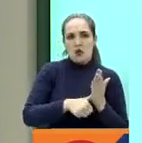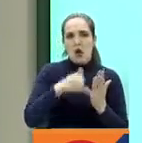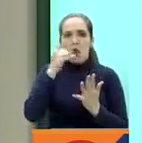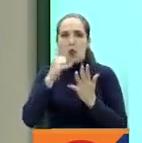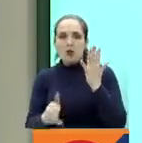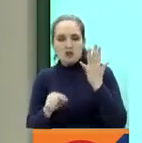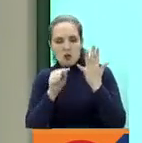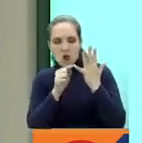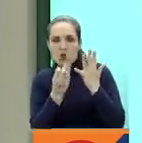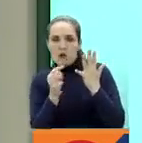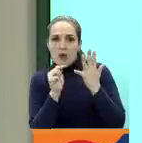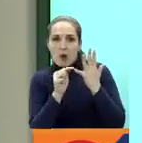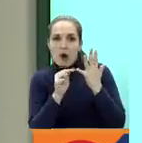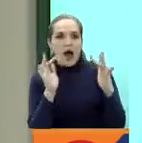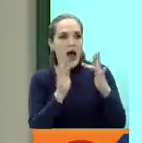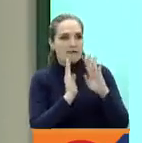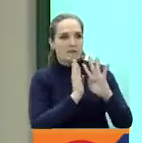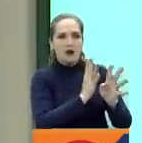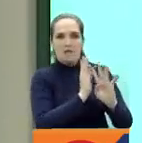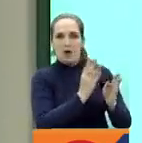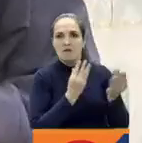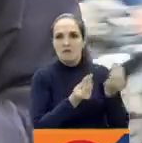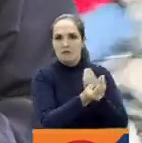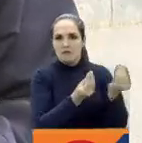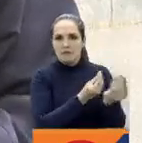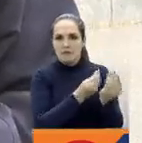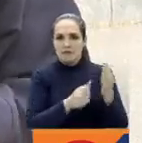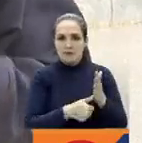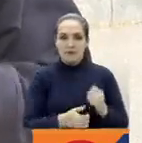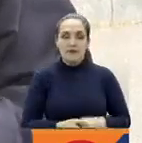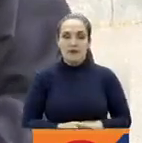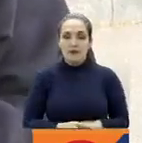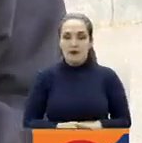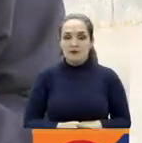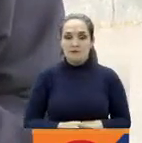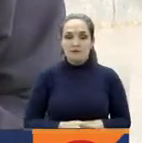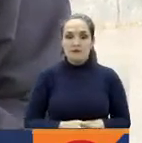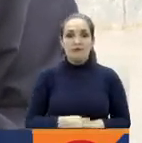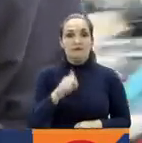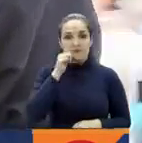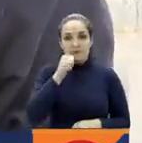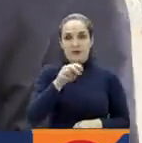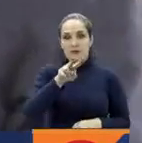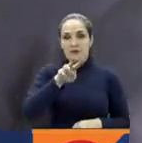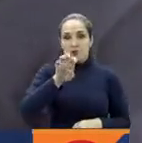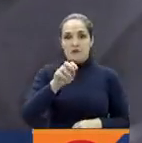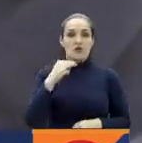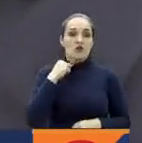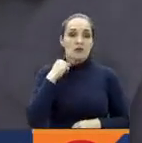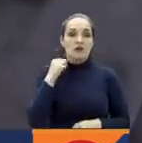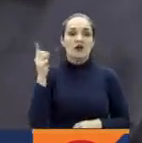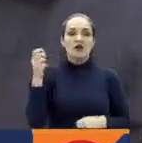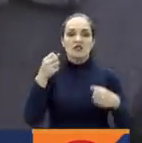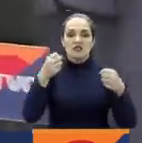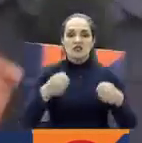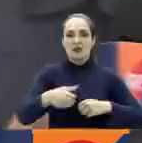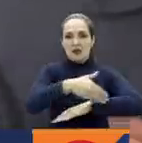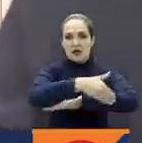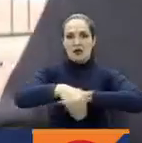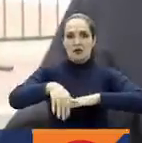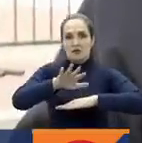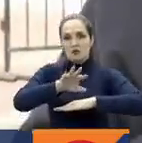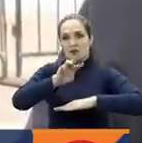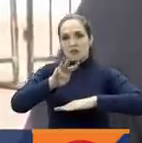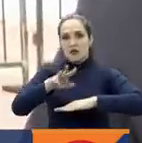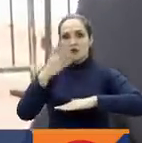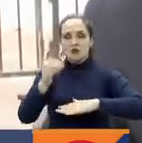cédula, porque así se realizará la atención. A partir del próximo 29 de noviembre, acá, en la sede de la calle 53 de